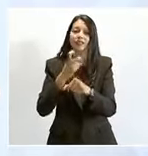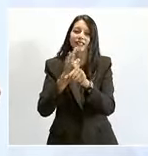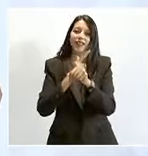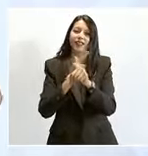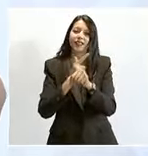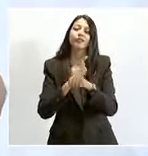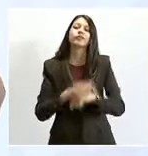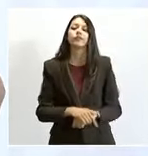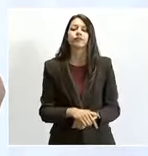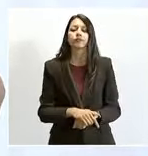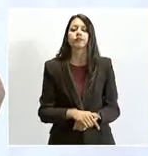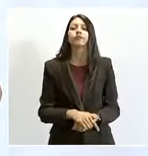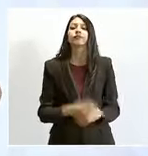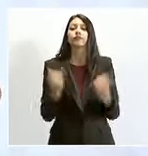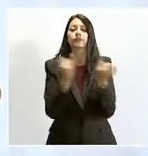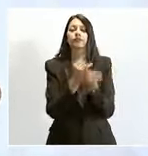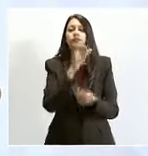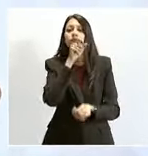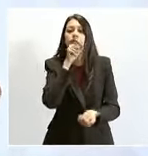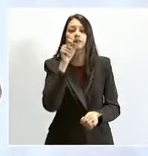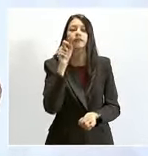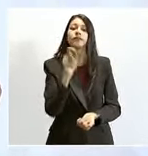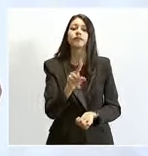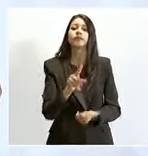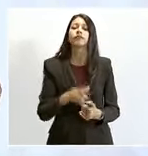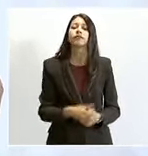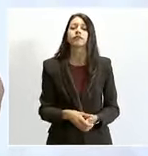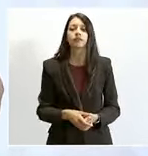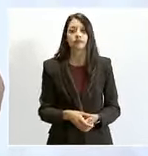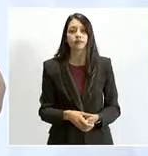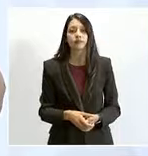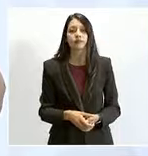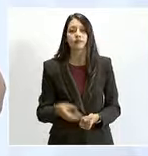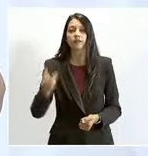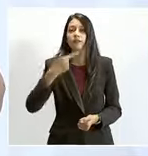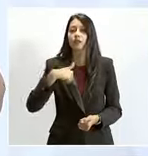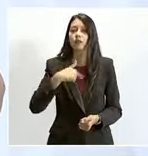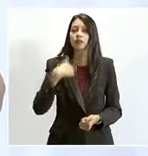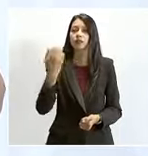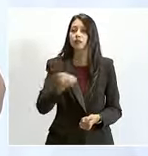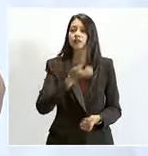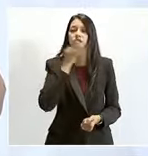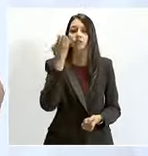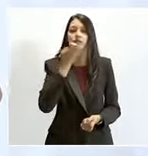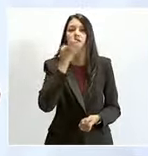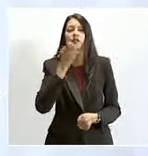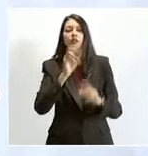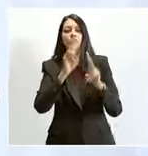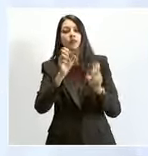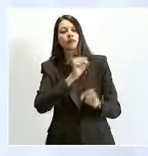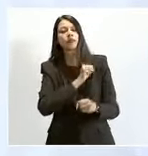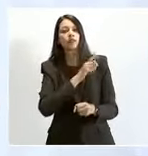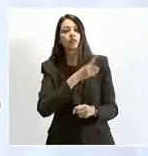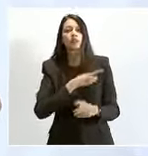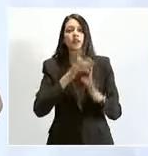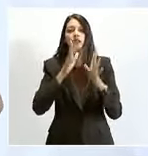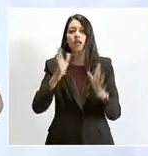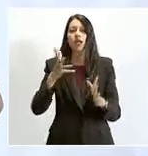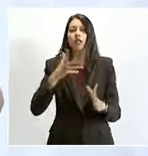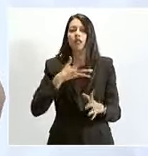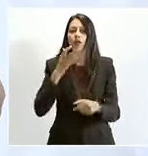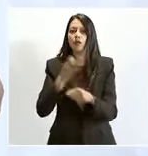y desde luego desde luego nuestras escuelas de salud que ya tenemos activas